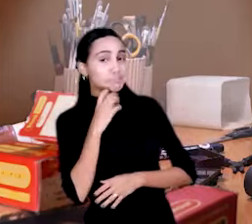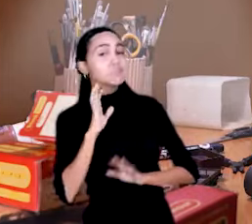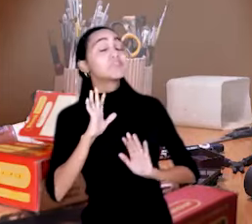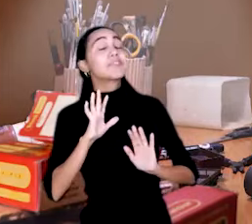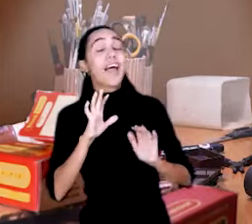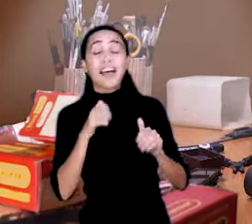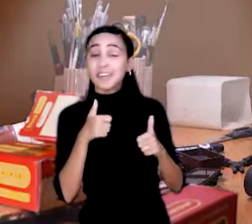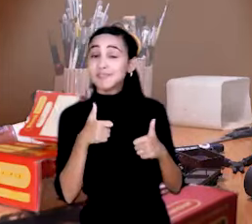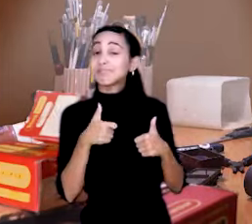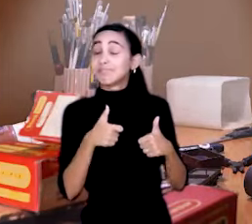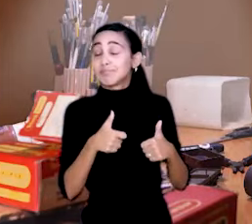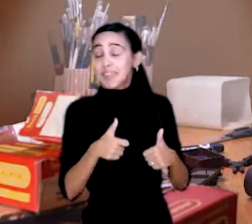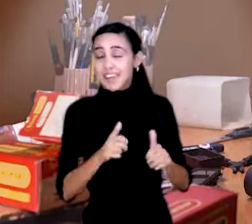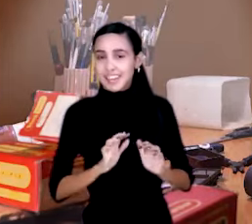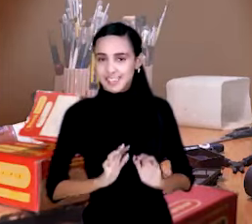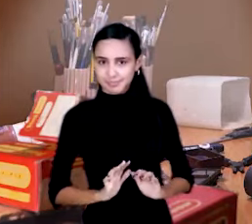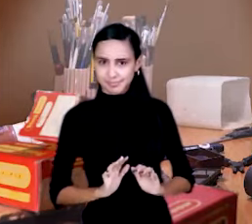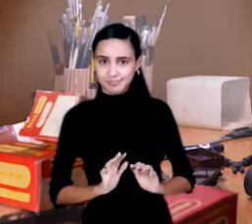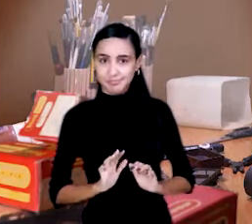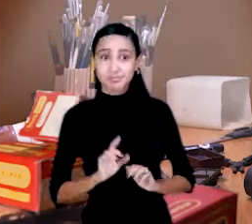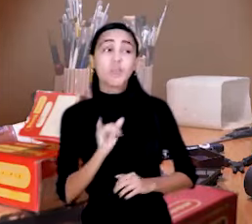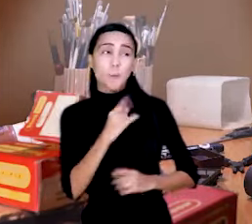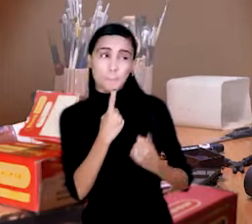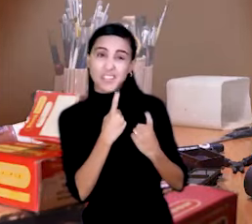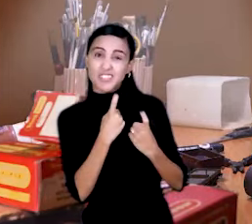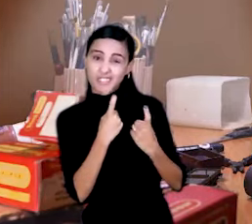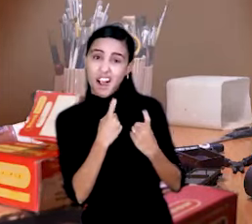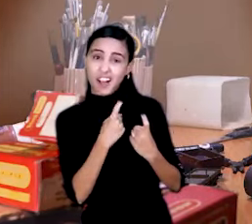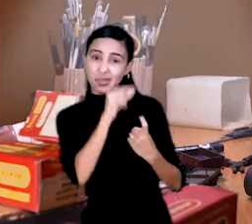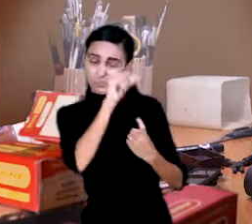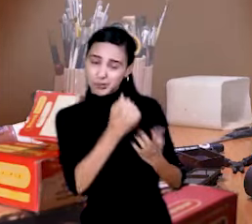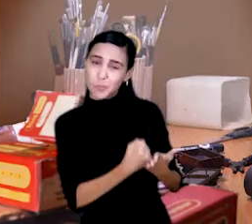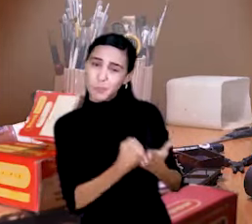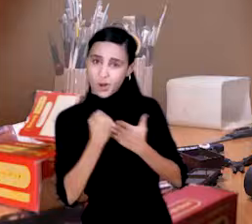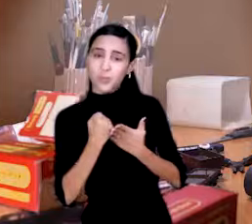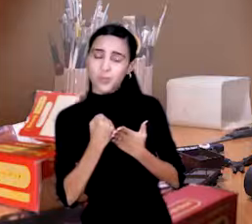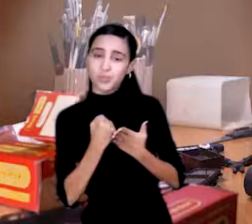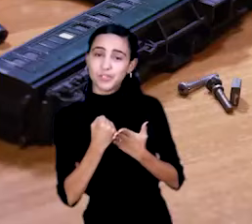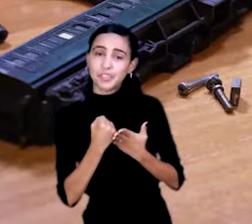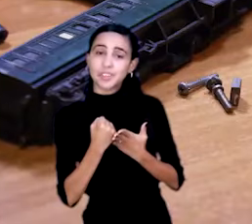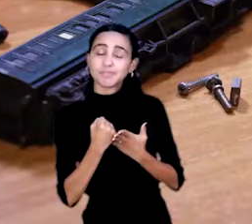¡Qué bien! No te voy a negar que me hacen falta un par de manos más.